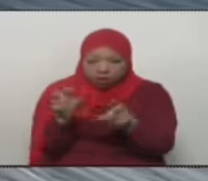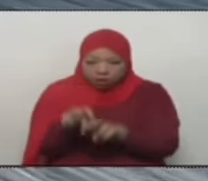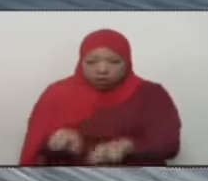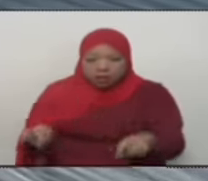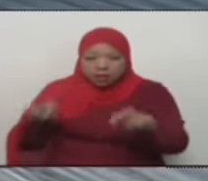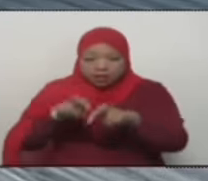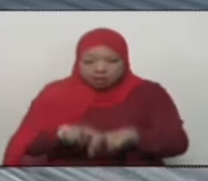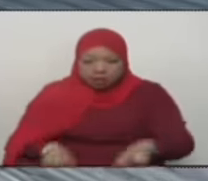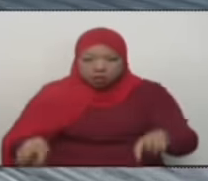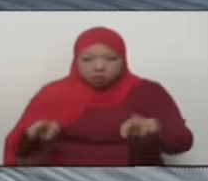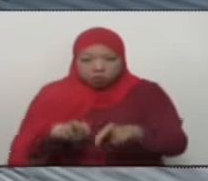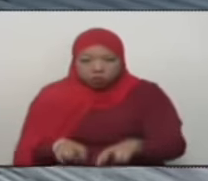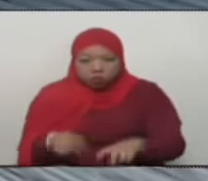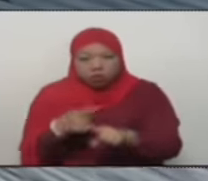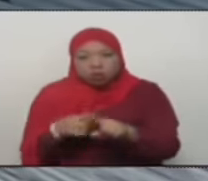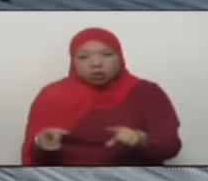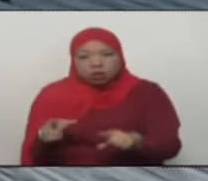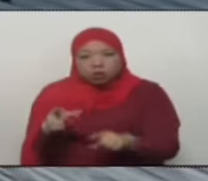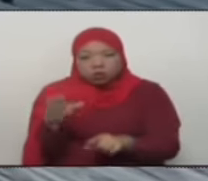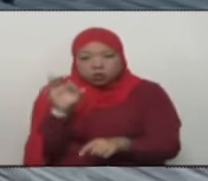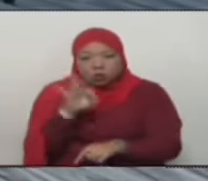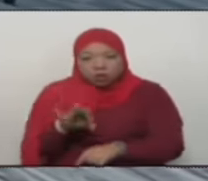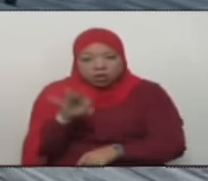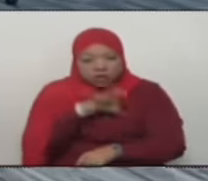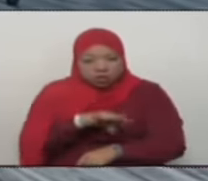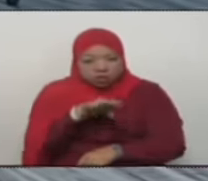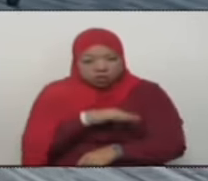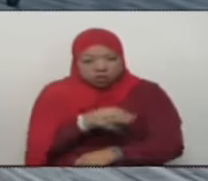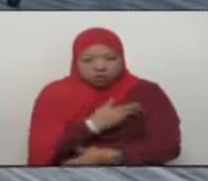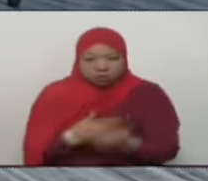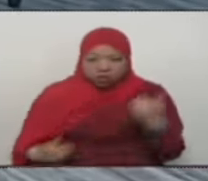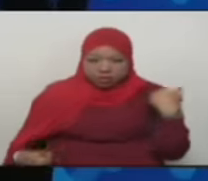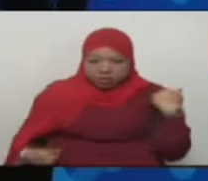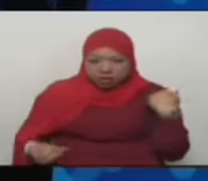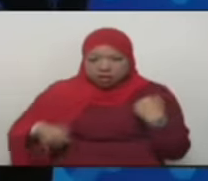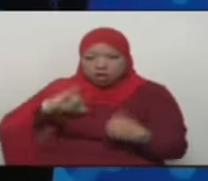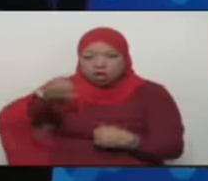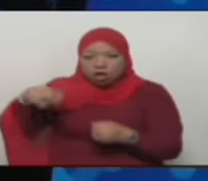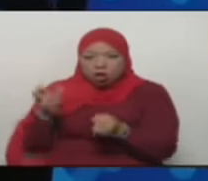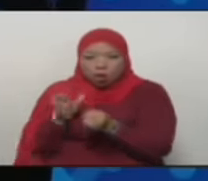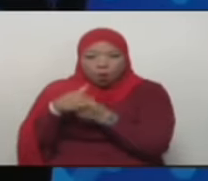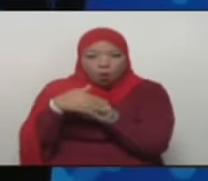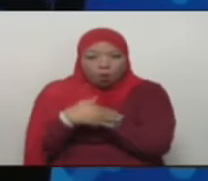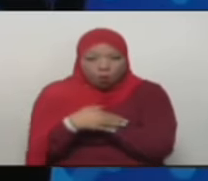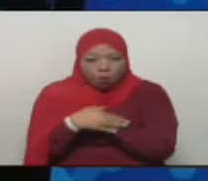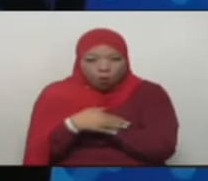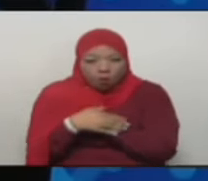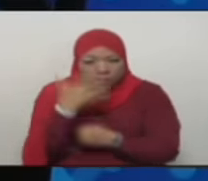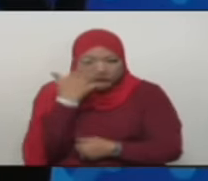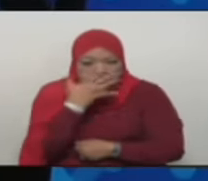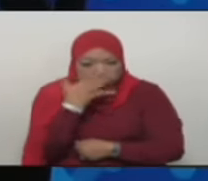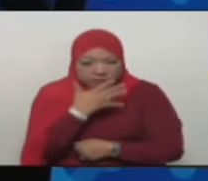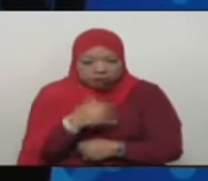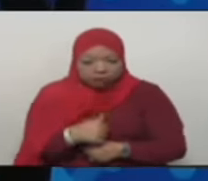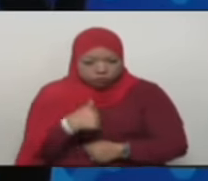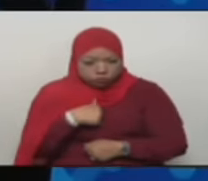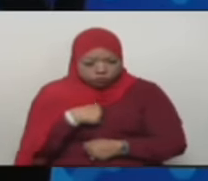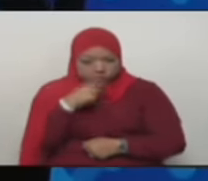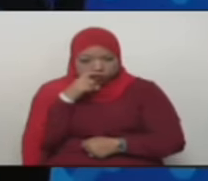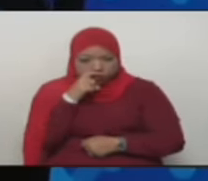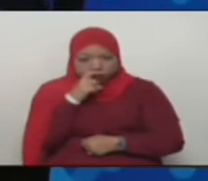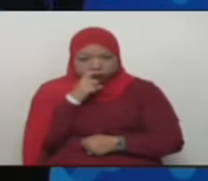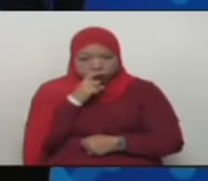investigaciones. Pero este señor que está aquí, Jorge Rodríguez, y este señor que tú ves aquí, llamado Nicolás Maduro Moro, lo